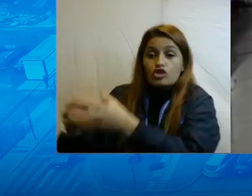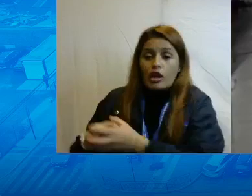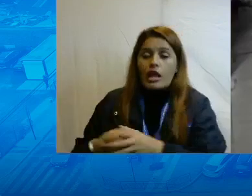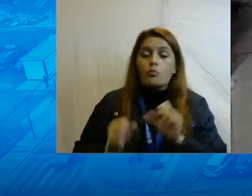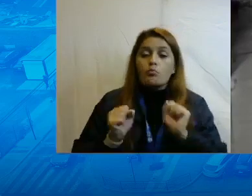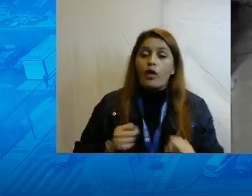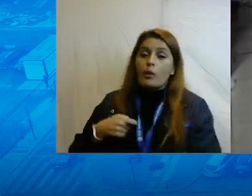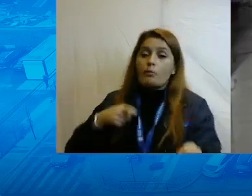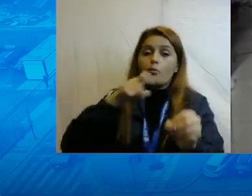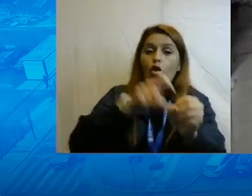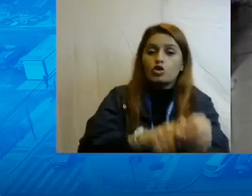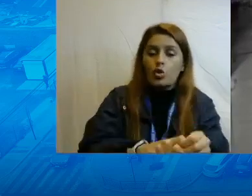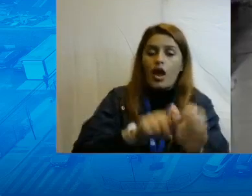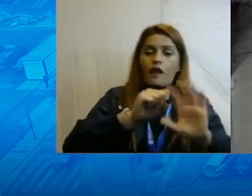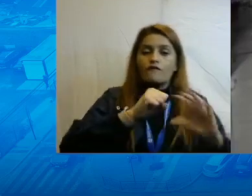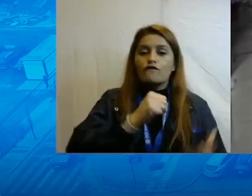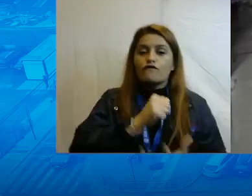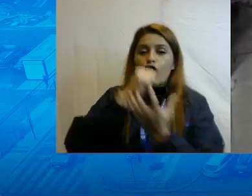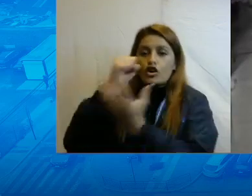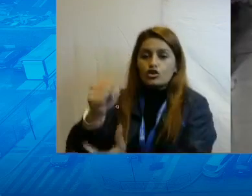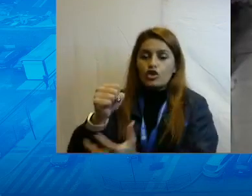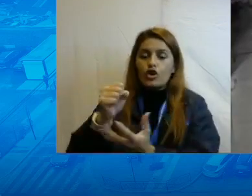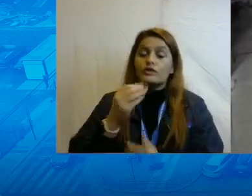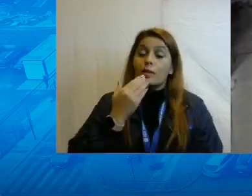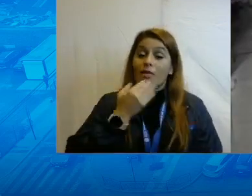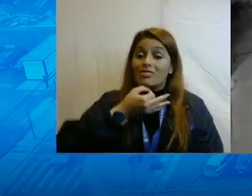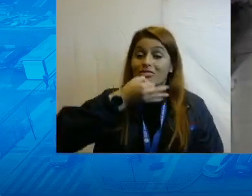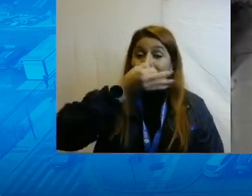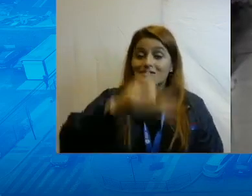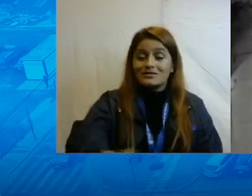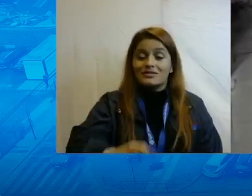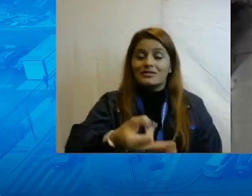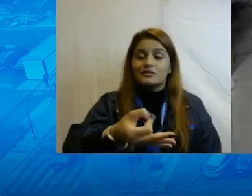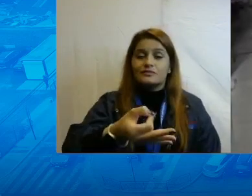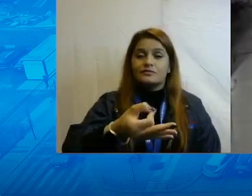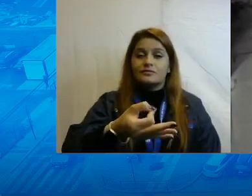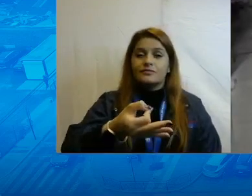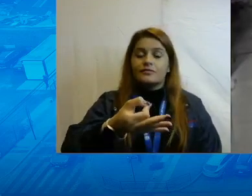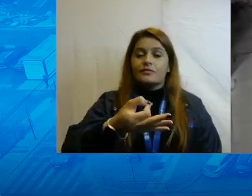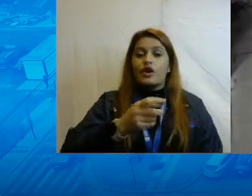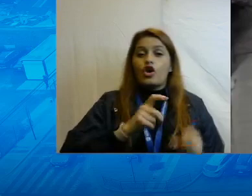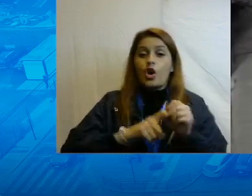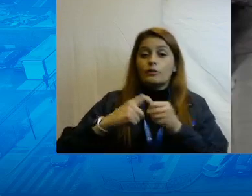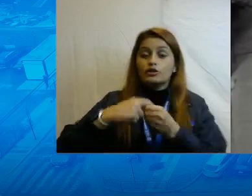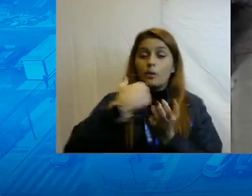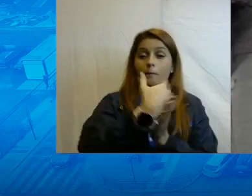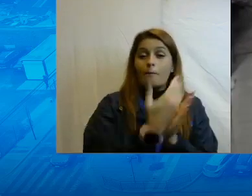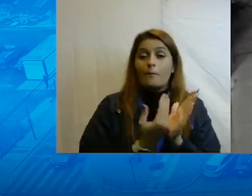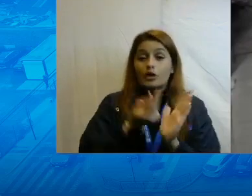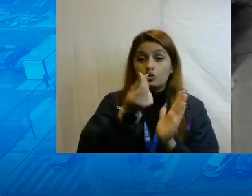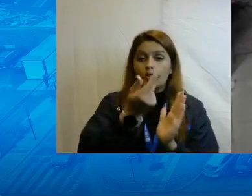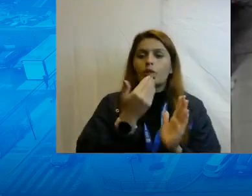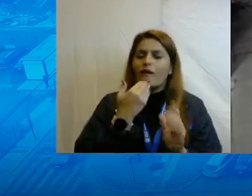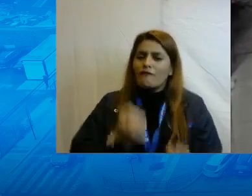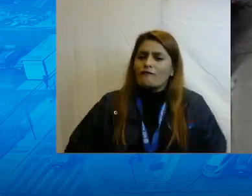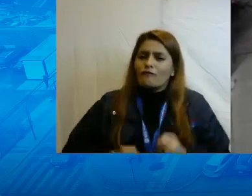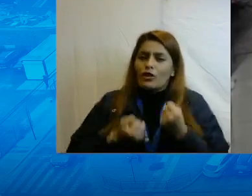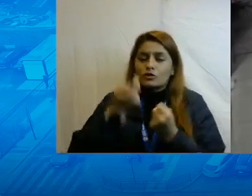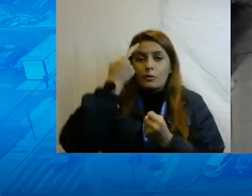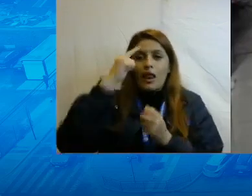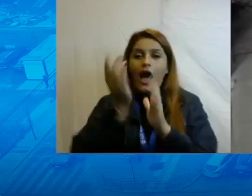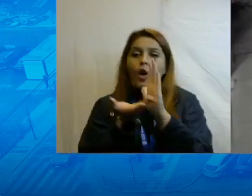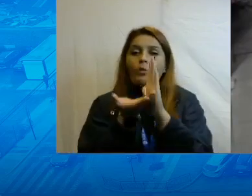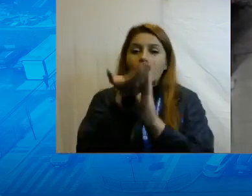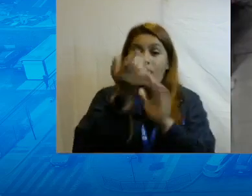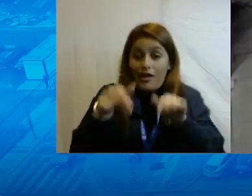postular a estos fondos. Comentar también de que de parte de la Comisión de Presupuesto también se hizo el esfuerzo para poder aumentar